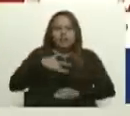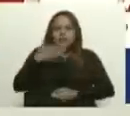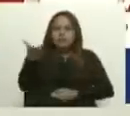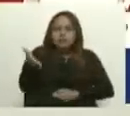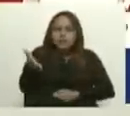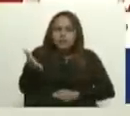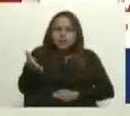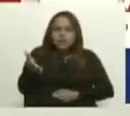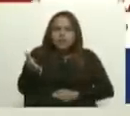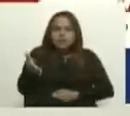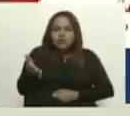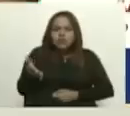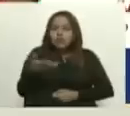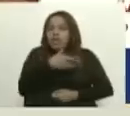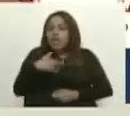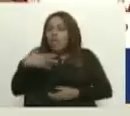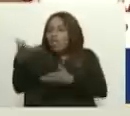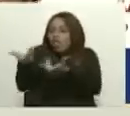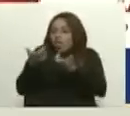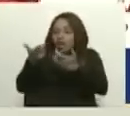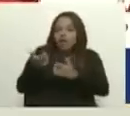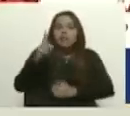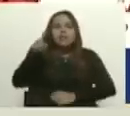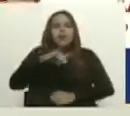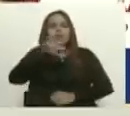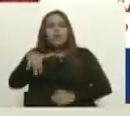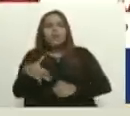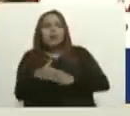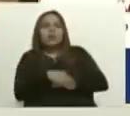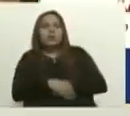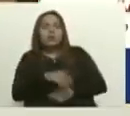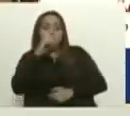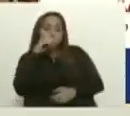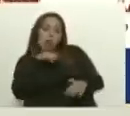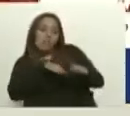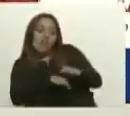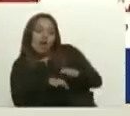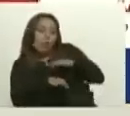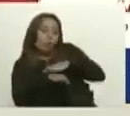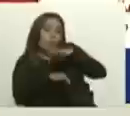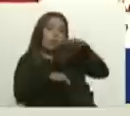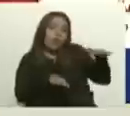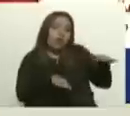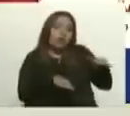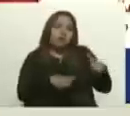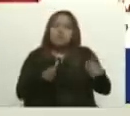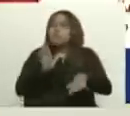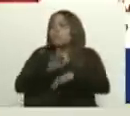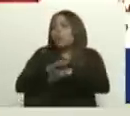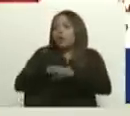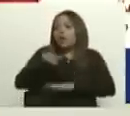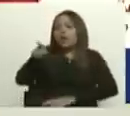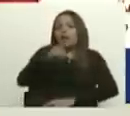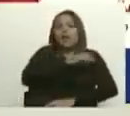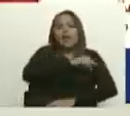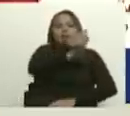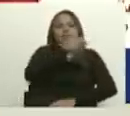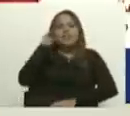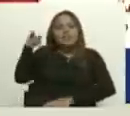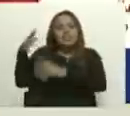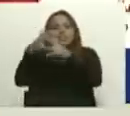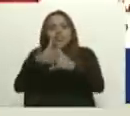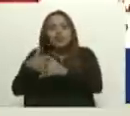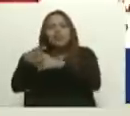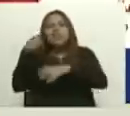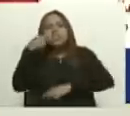Con amenazas, ¿eh? Y nos amenazaba Juan Guaidó, tenemos por debajo y por arriba. ¿Por qué? Porque su jefe de los Estados Unidos